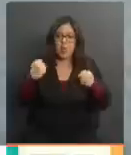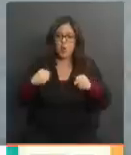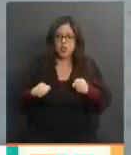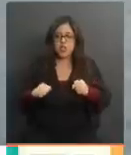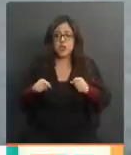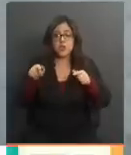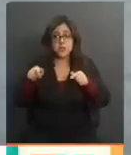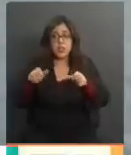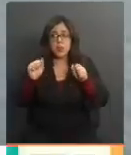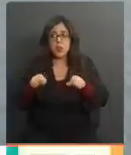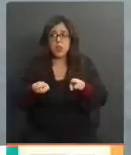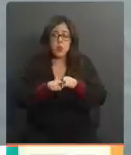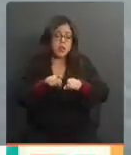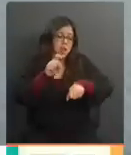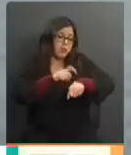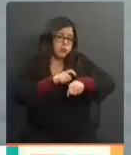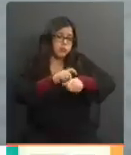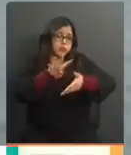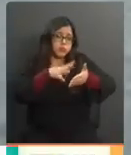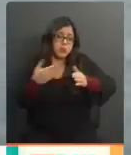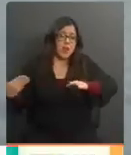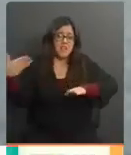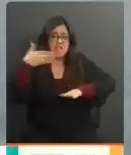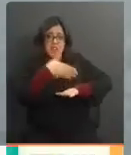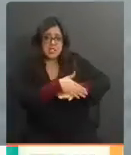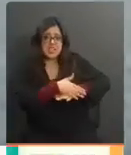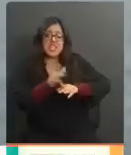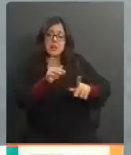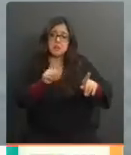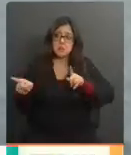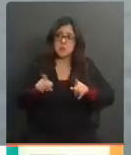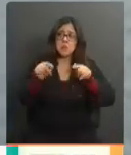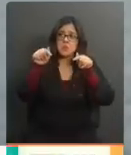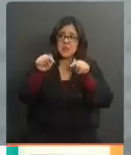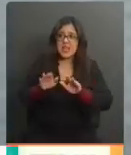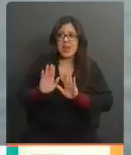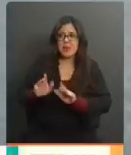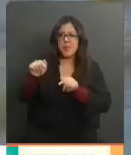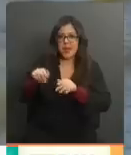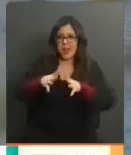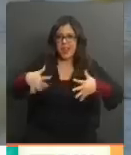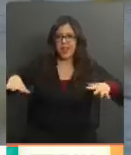pueden programar, si quiero, una visita, coordinamos y aquí nos esperamos en el embalse.